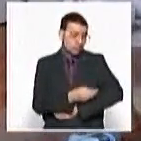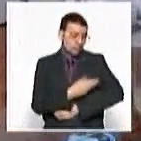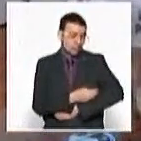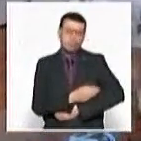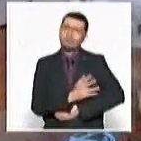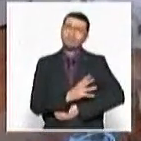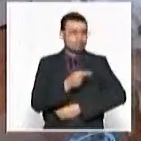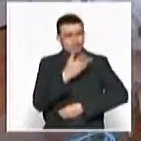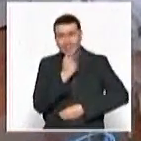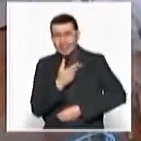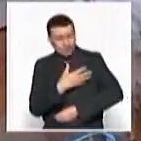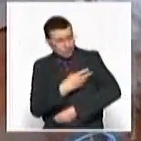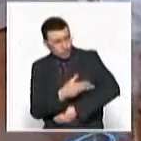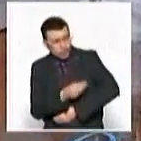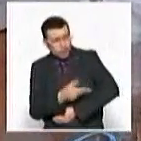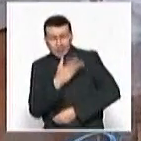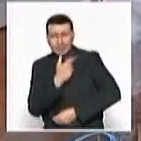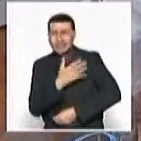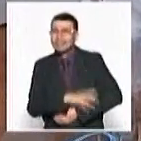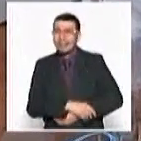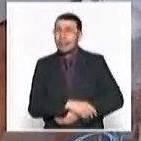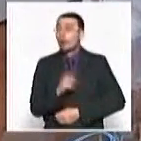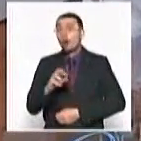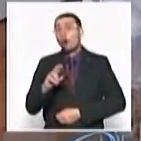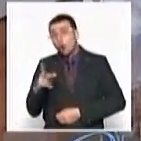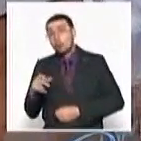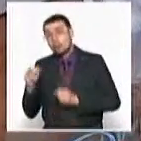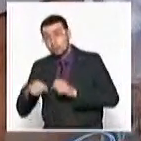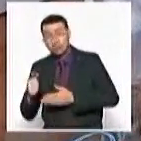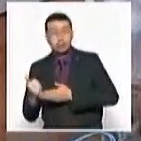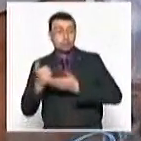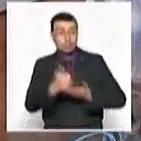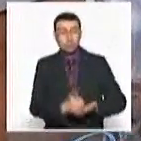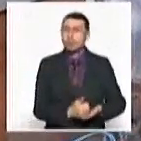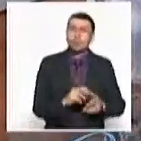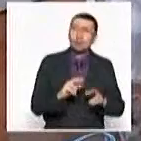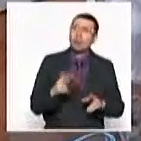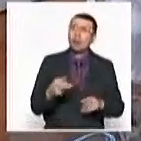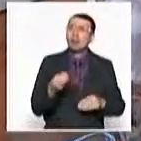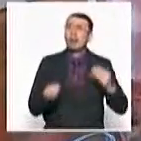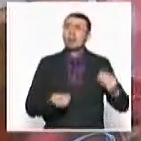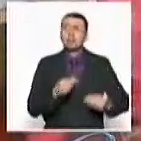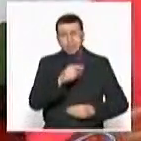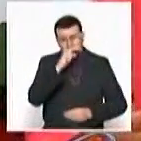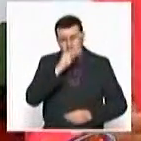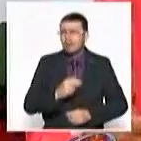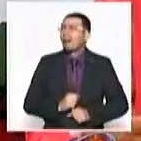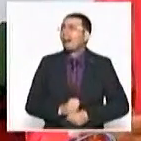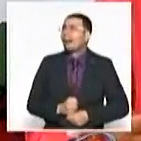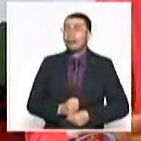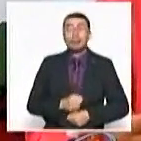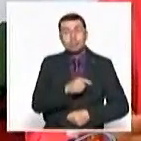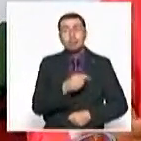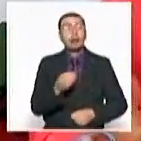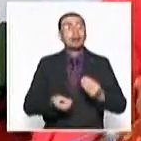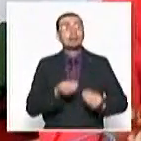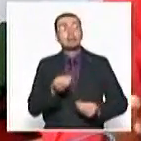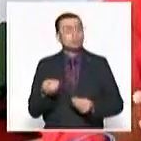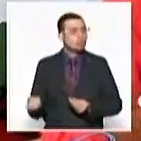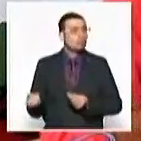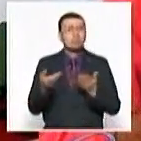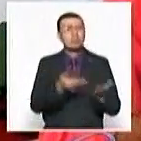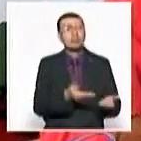lo ideal es la leche materna los primeros 6-8 meses. Si no tiene buena cantidad, si el niño está con hambre, le van a suministrar, por